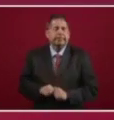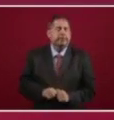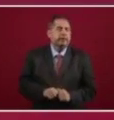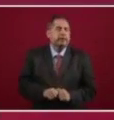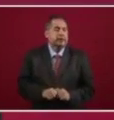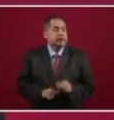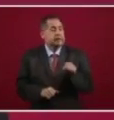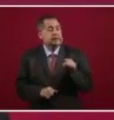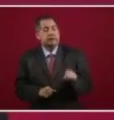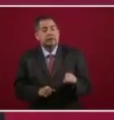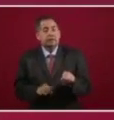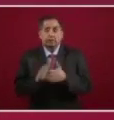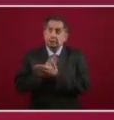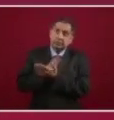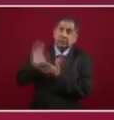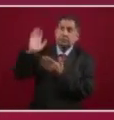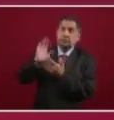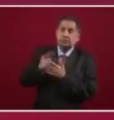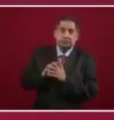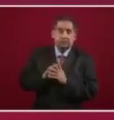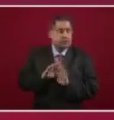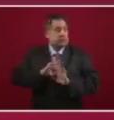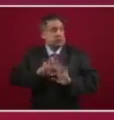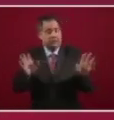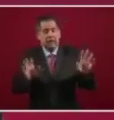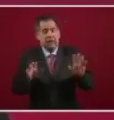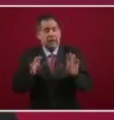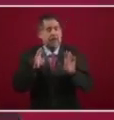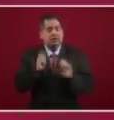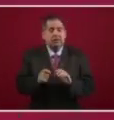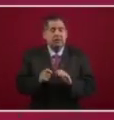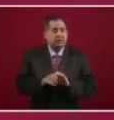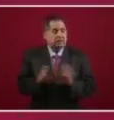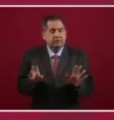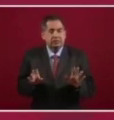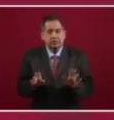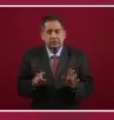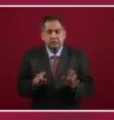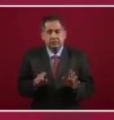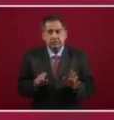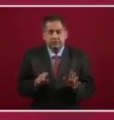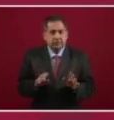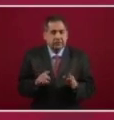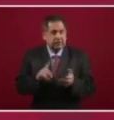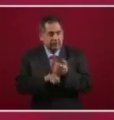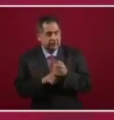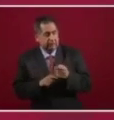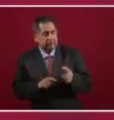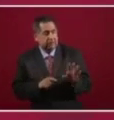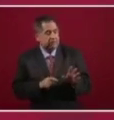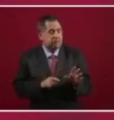que ya se alejaba el riesgo